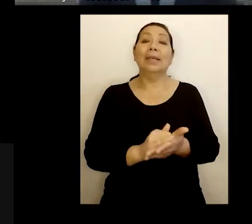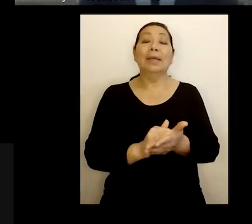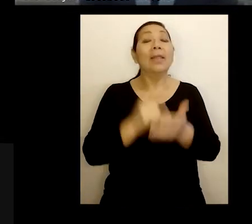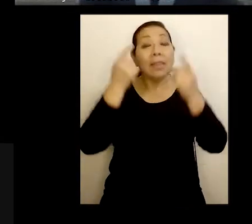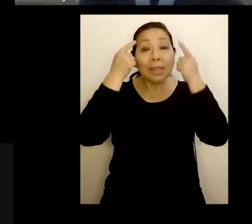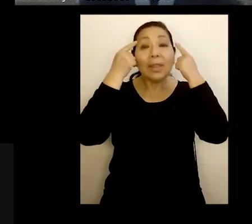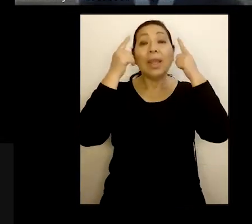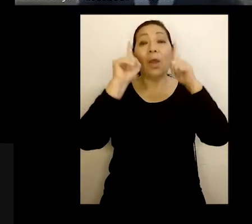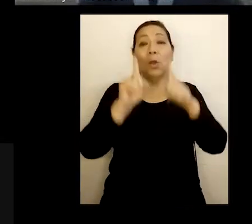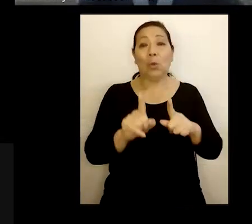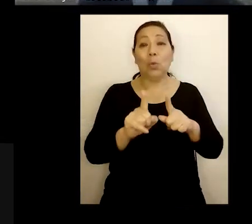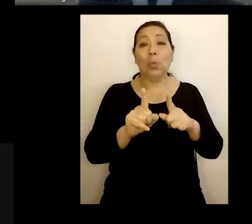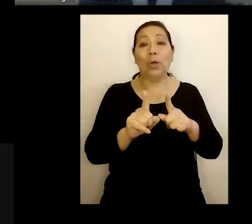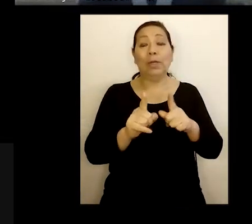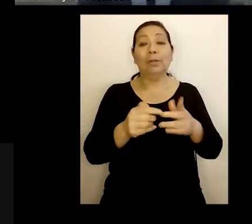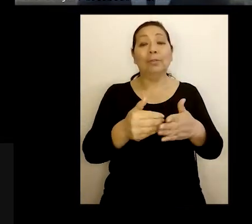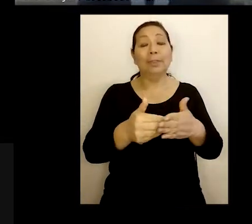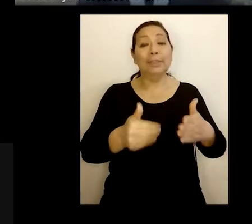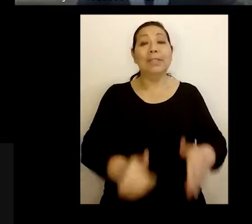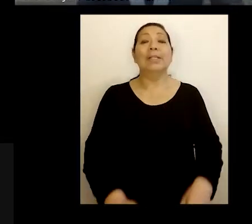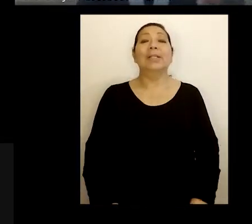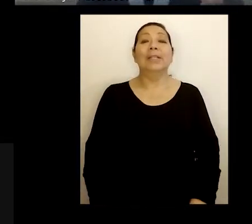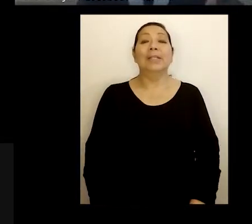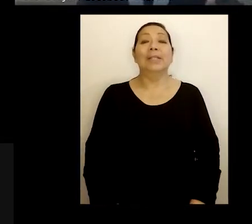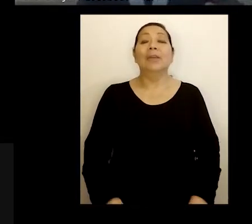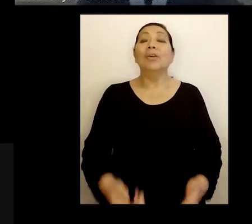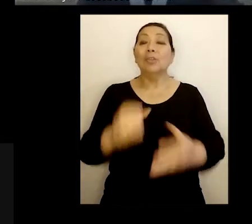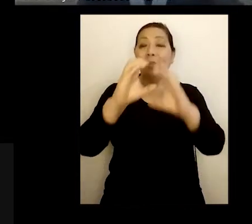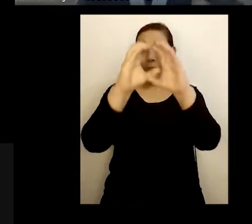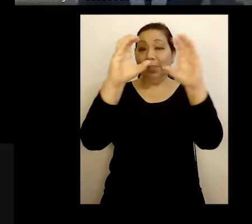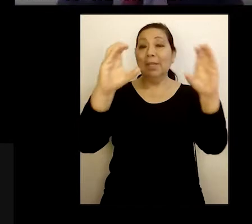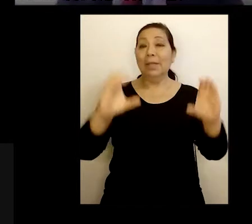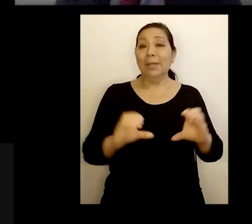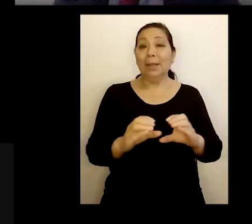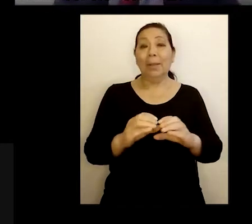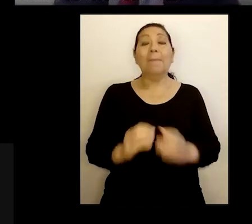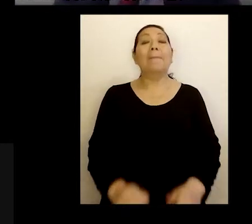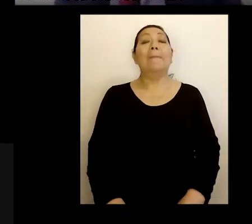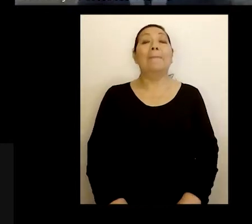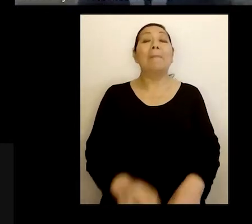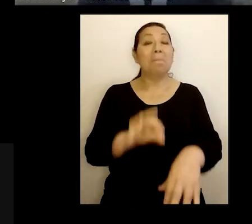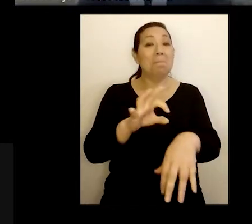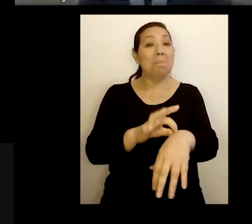de acuerdo a los autos que se adjuntó, los certificados